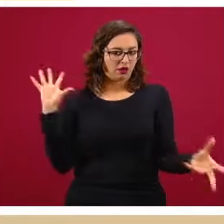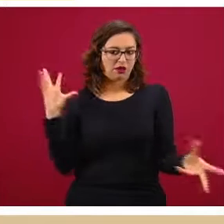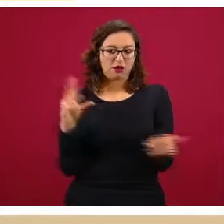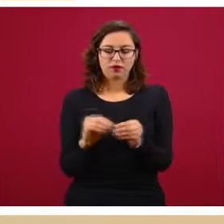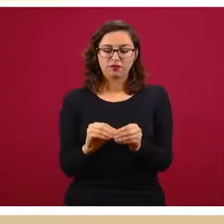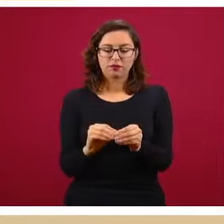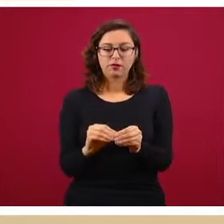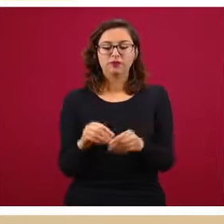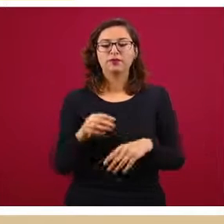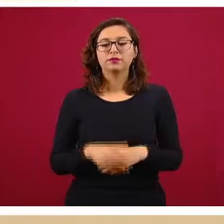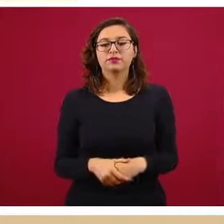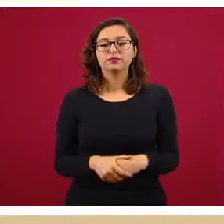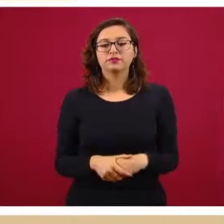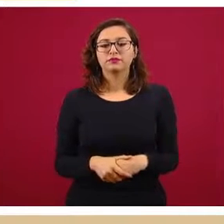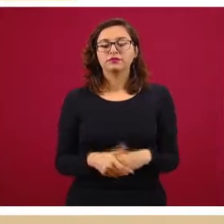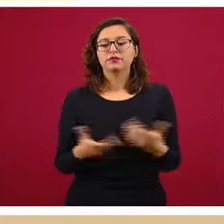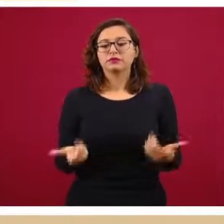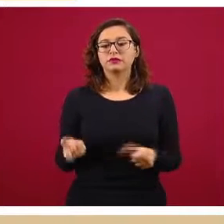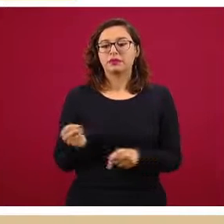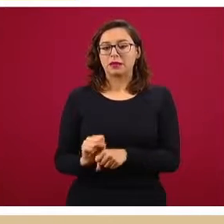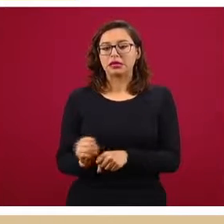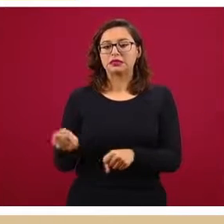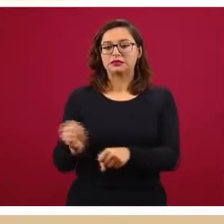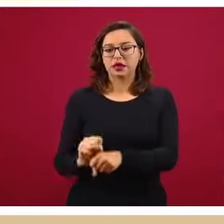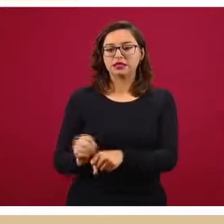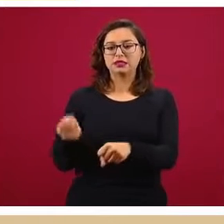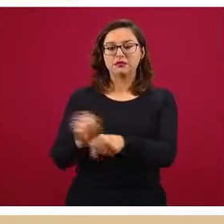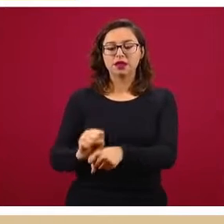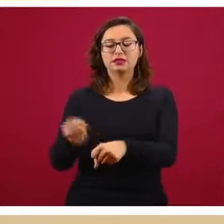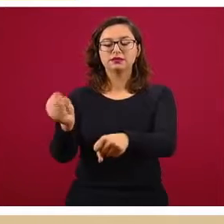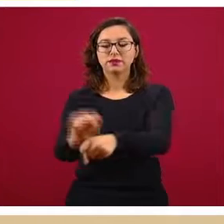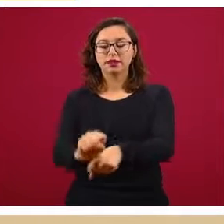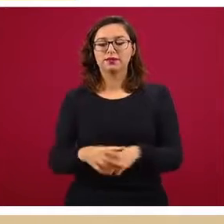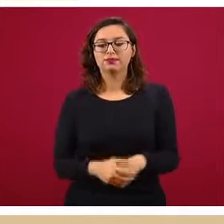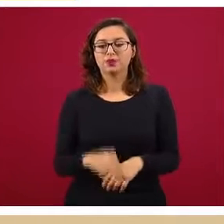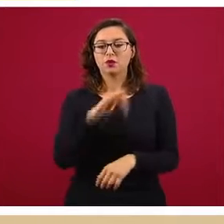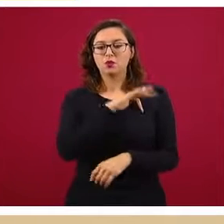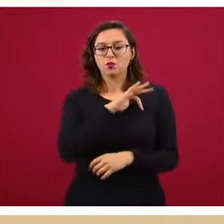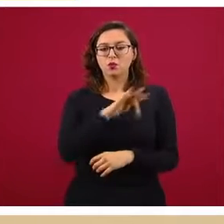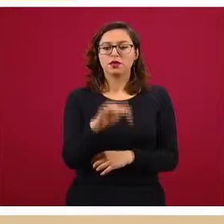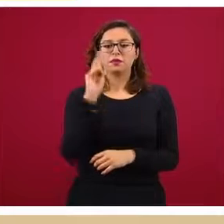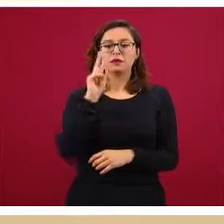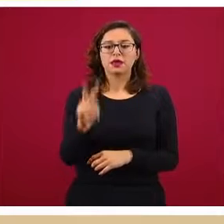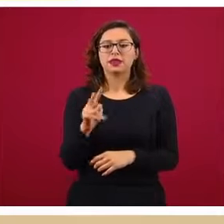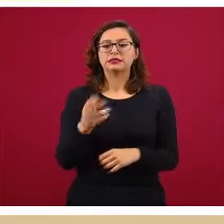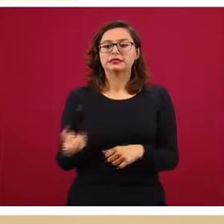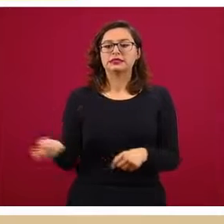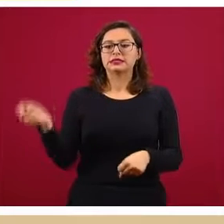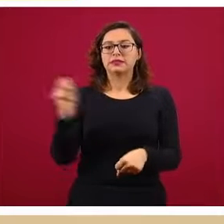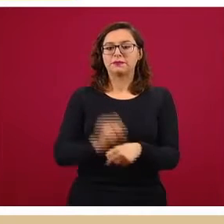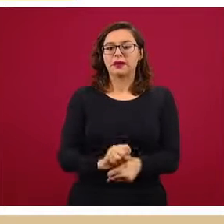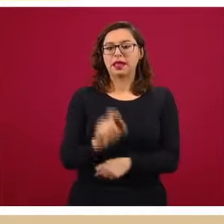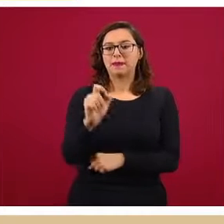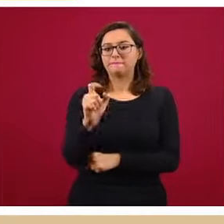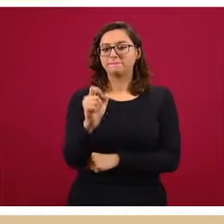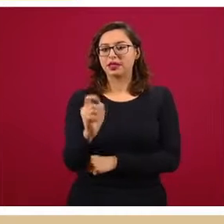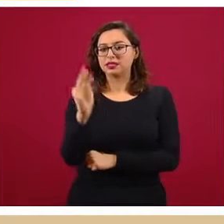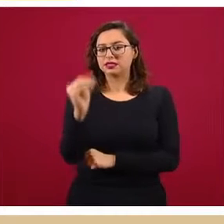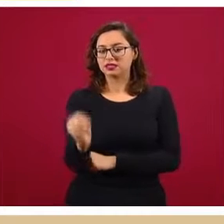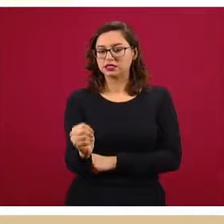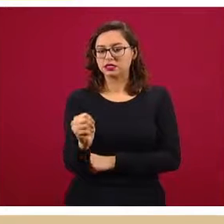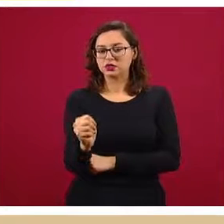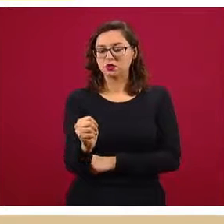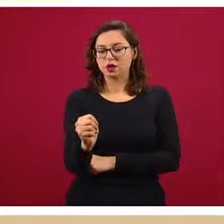por tiempo, en este caso por semana. Y lo que vemos es que desde la semana 29, donde llegamos